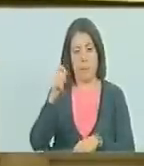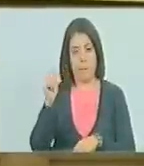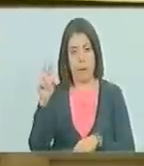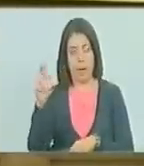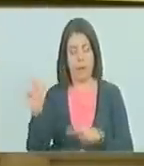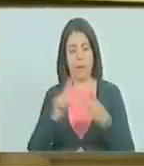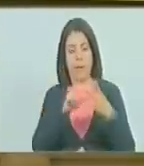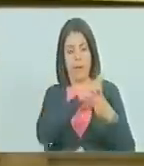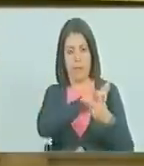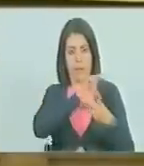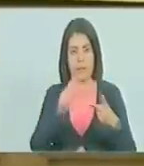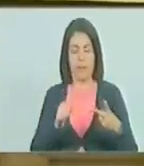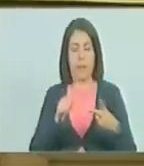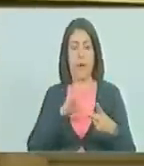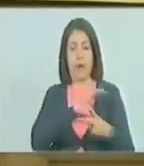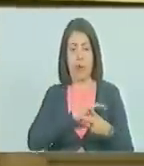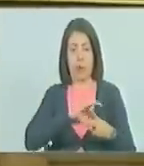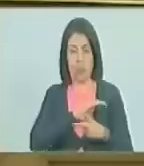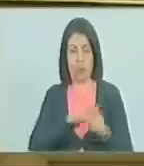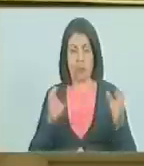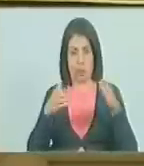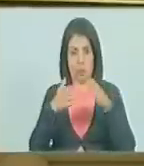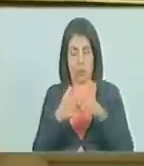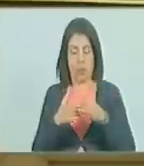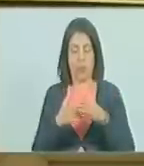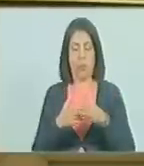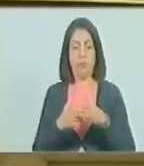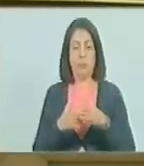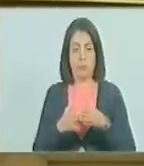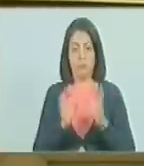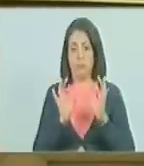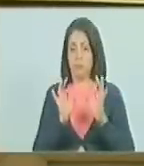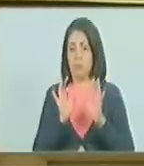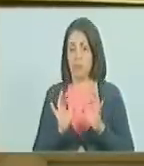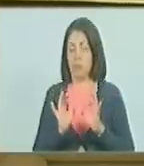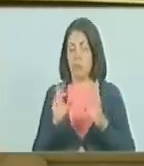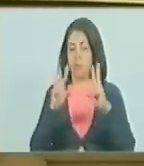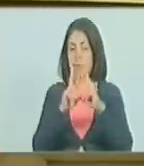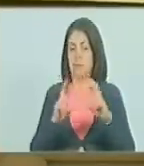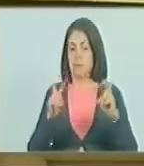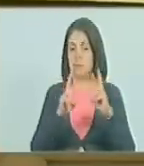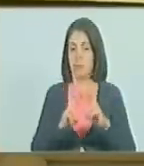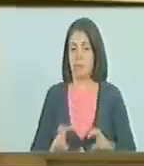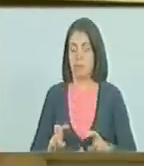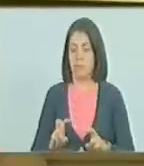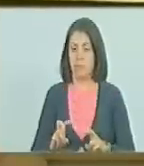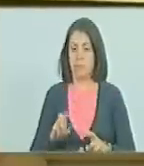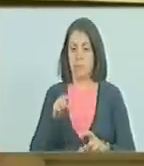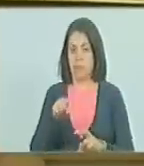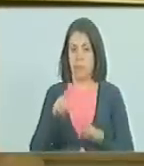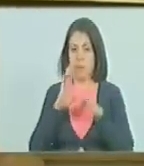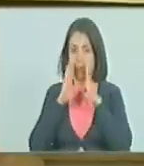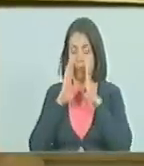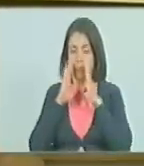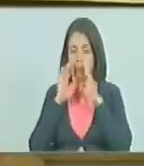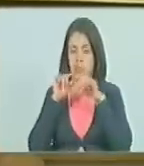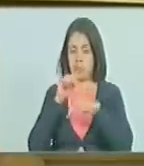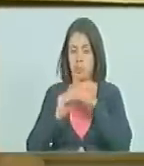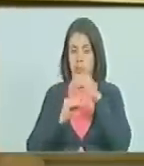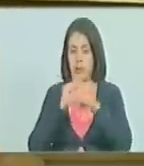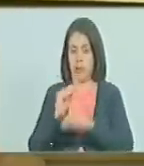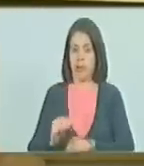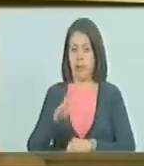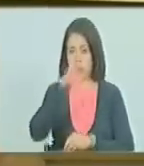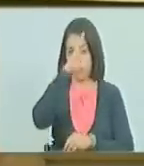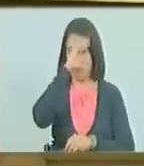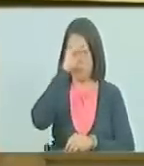otro por la Junta Directiva, donde se señala la conformación de una comisión especial para la investigación de los hechos derivados